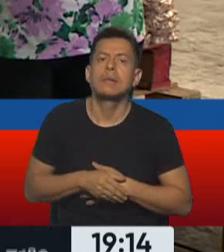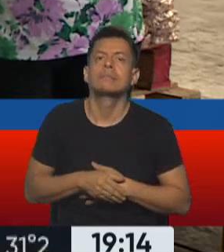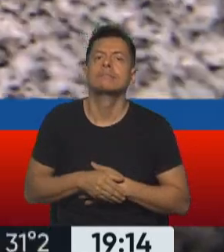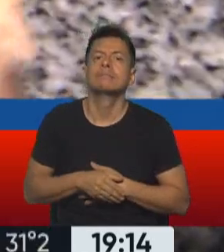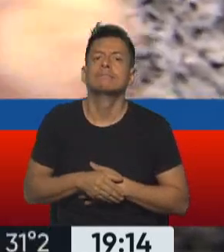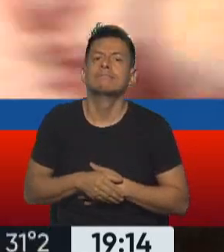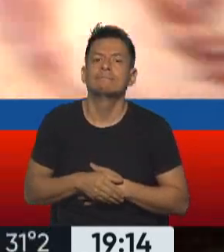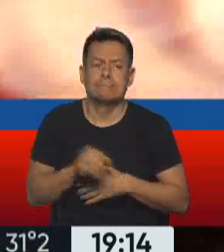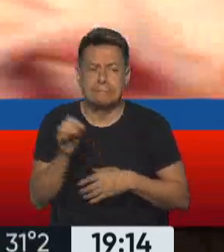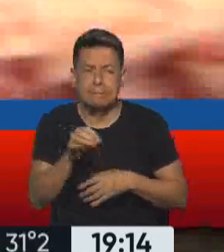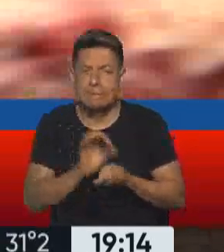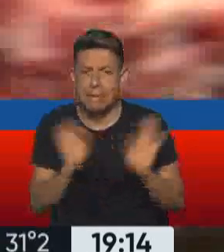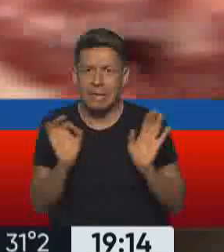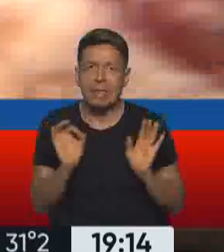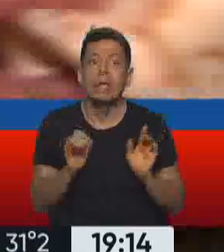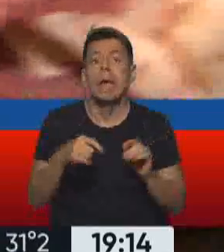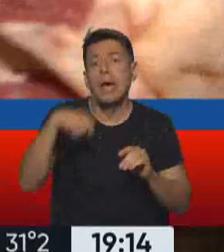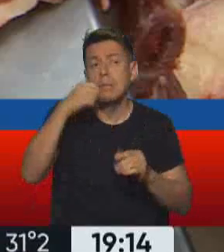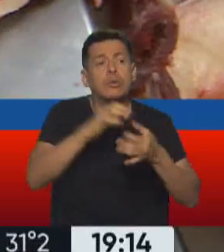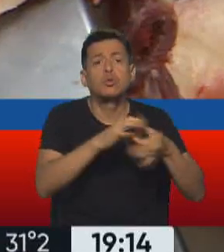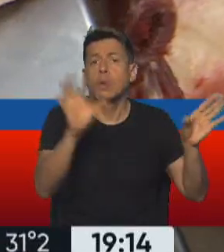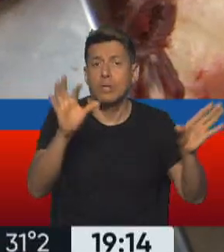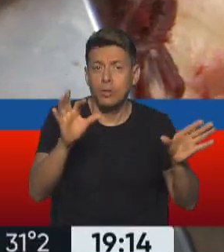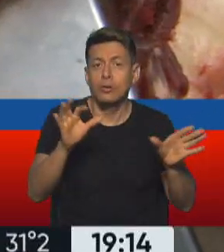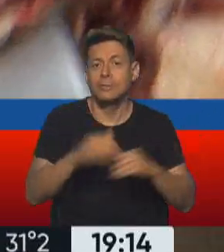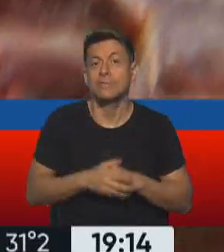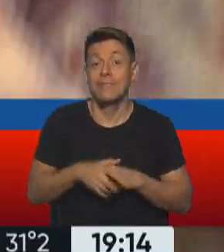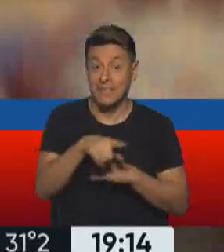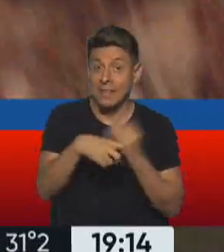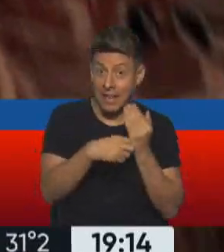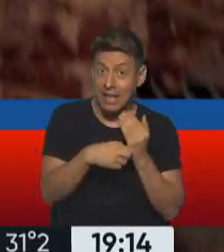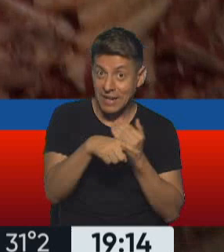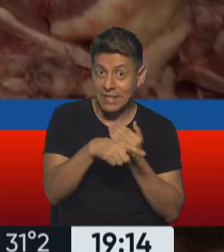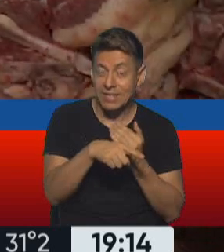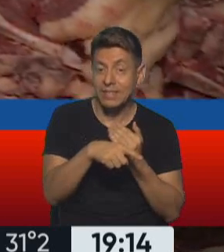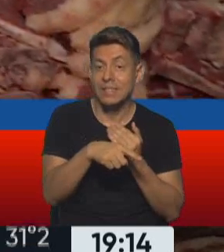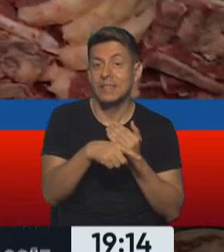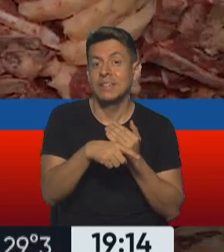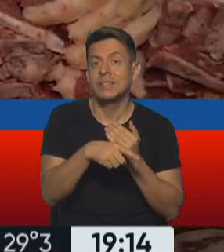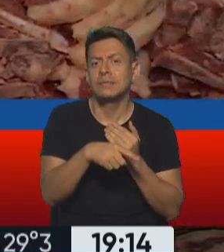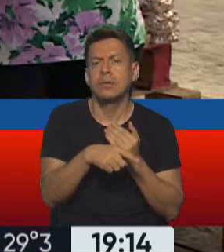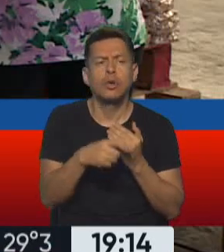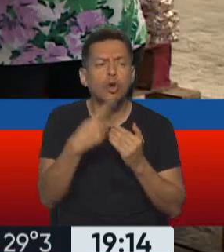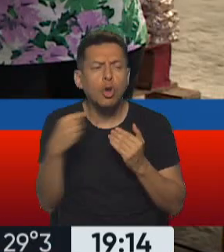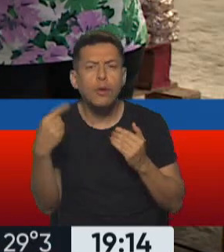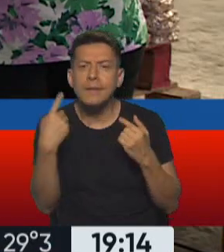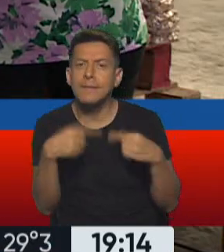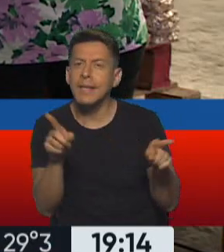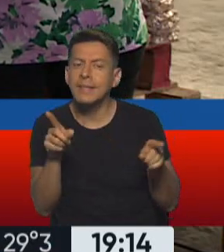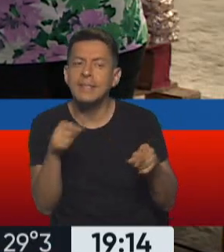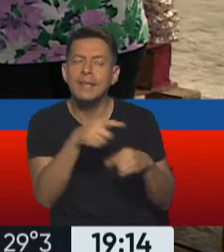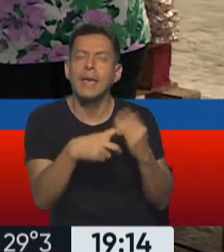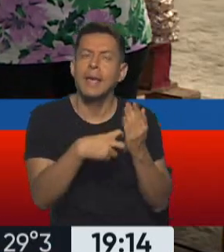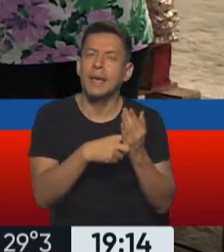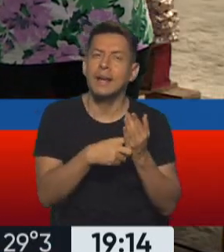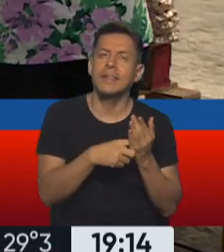sin ningún confinamiento. La carne es una carne con otra coloración, es una carne